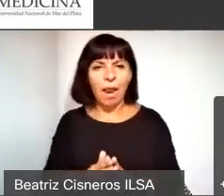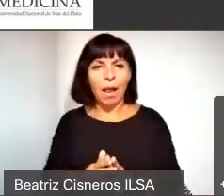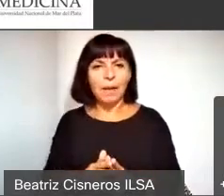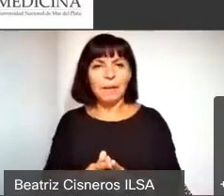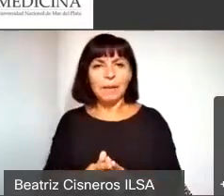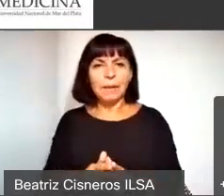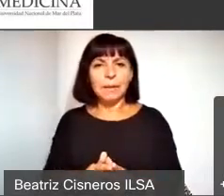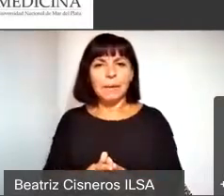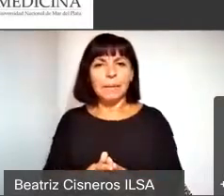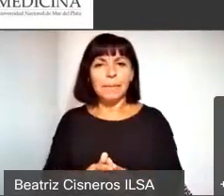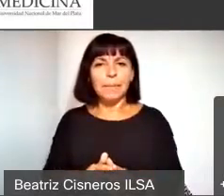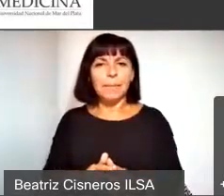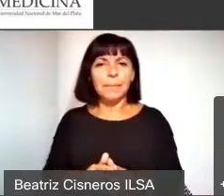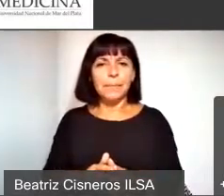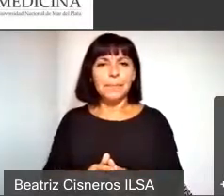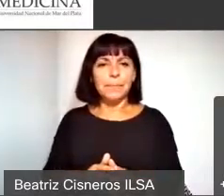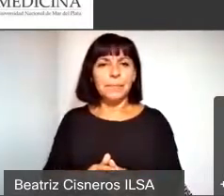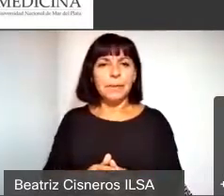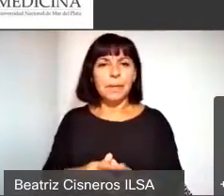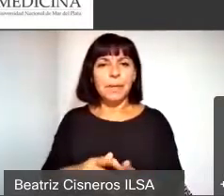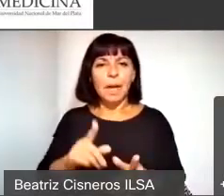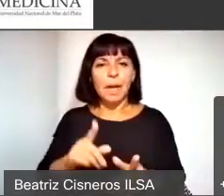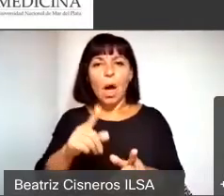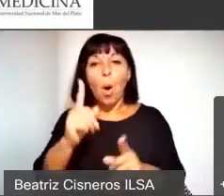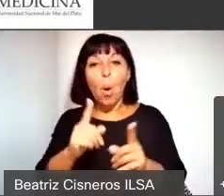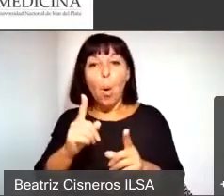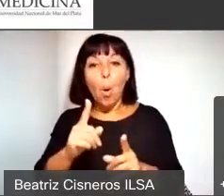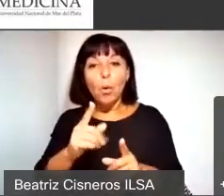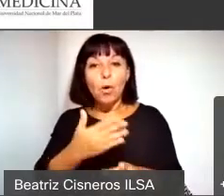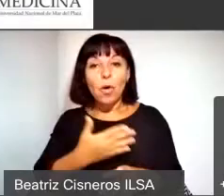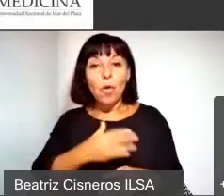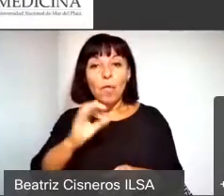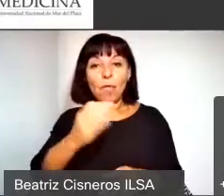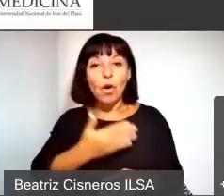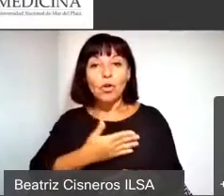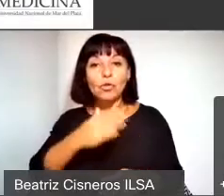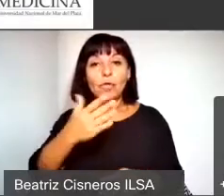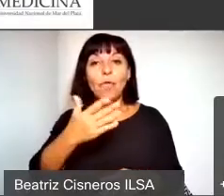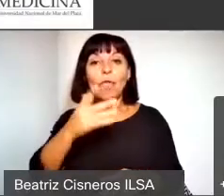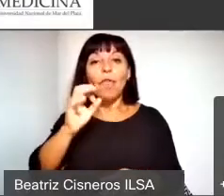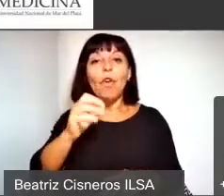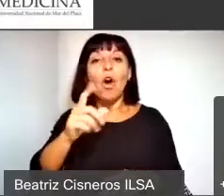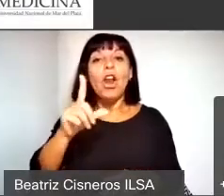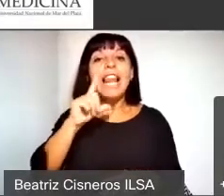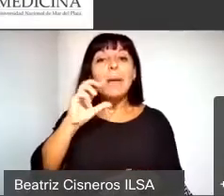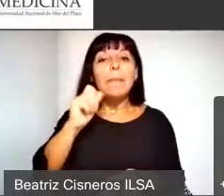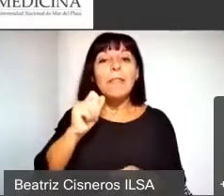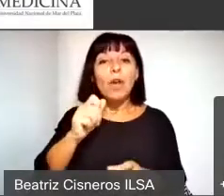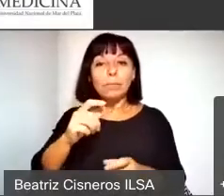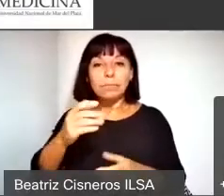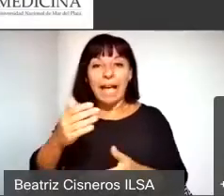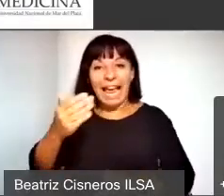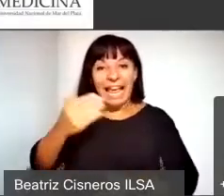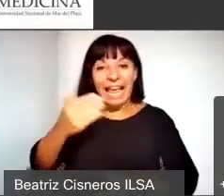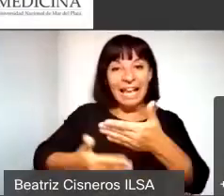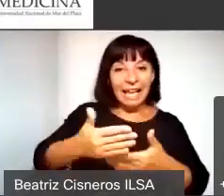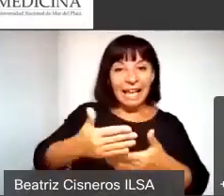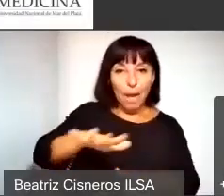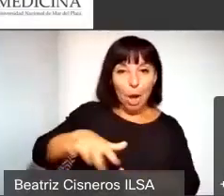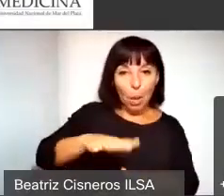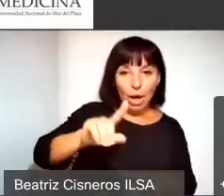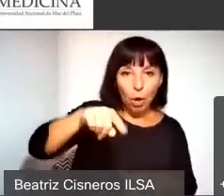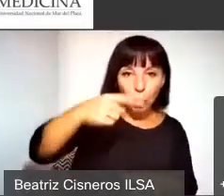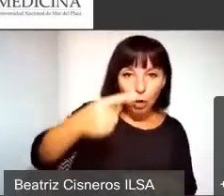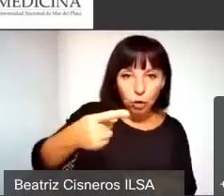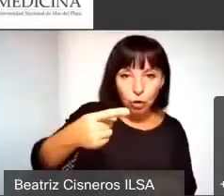plasmática intercambia posición con otro. ¿Por qué es energéticamente más costoso? Recuerden que esta